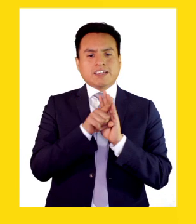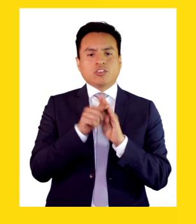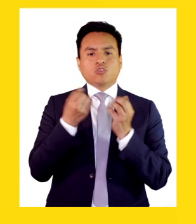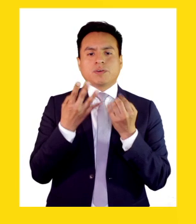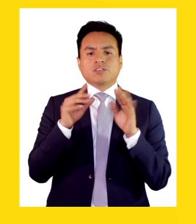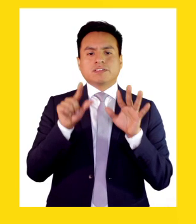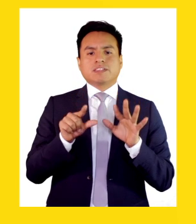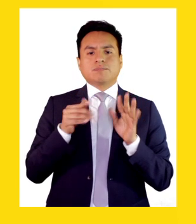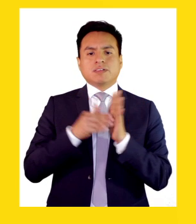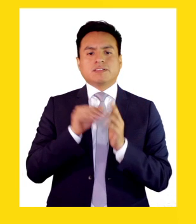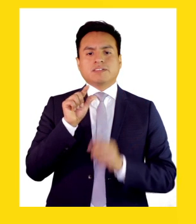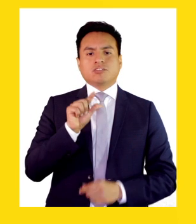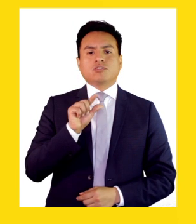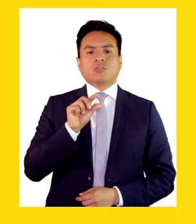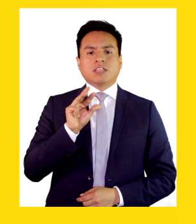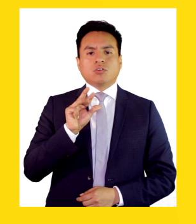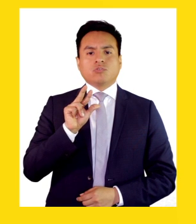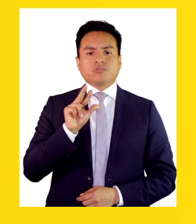Conoce la ley número